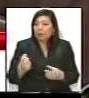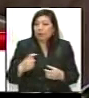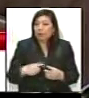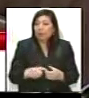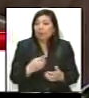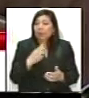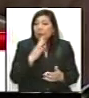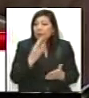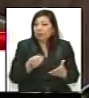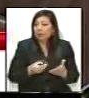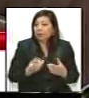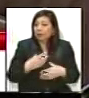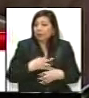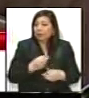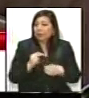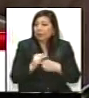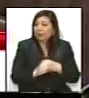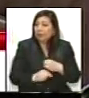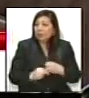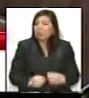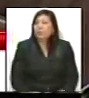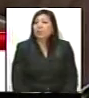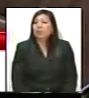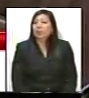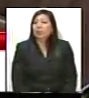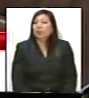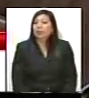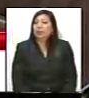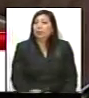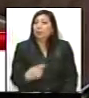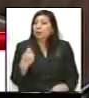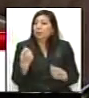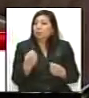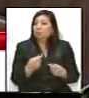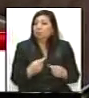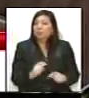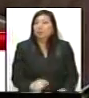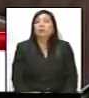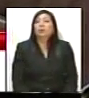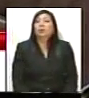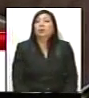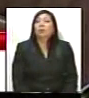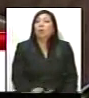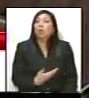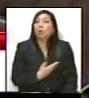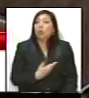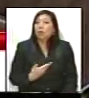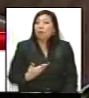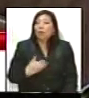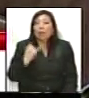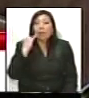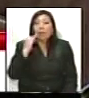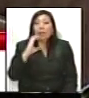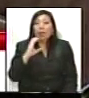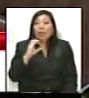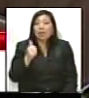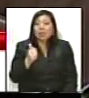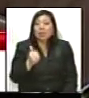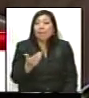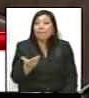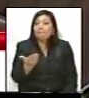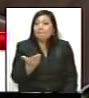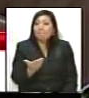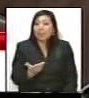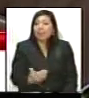de estas declaraciones de interés nacional en el plan estratégico regional de turismo pertur el del gobierno regional dedica sólo solicitó que